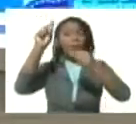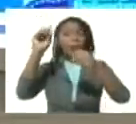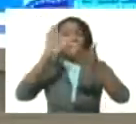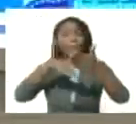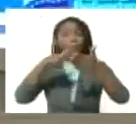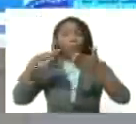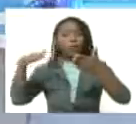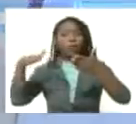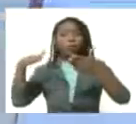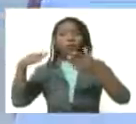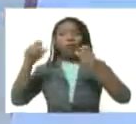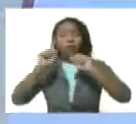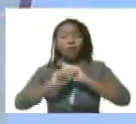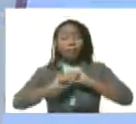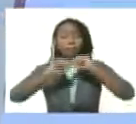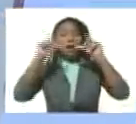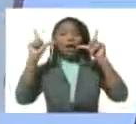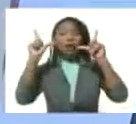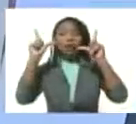despierta,